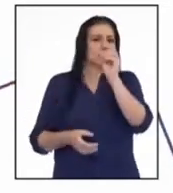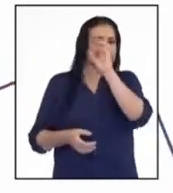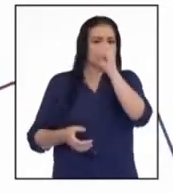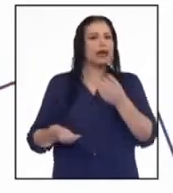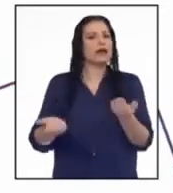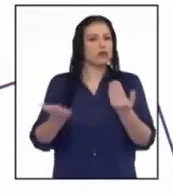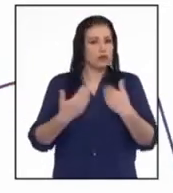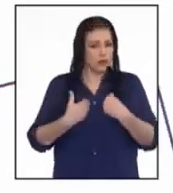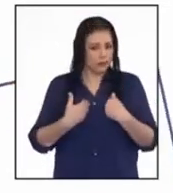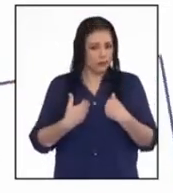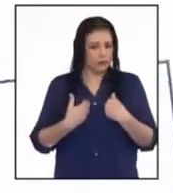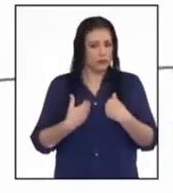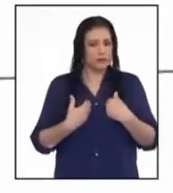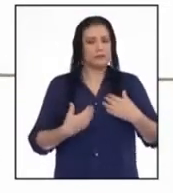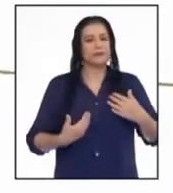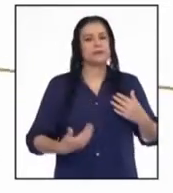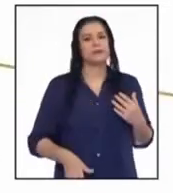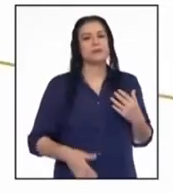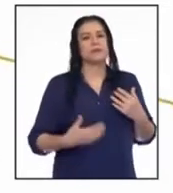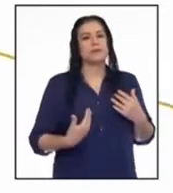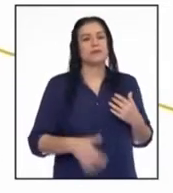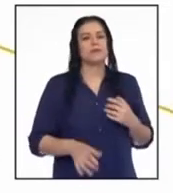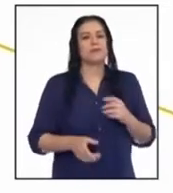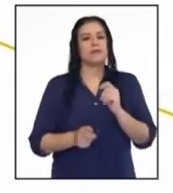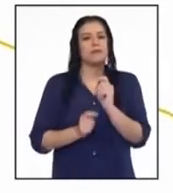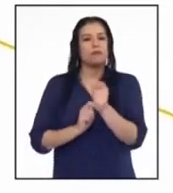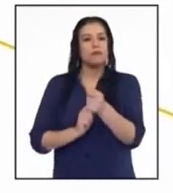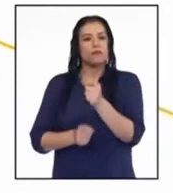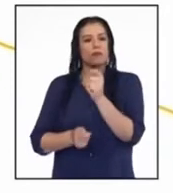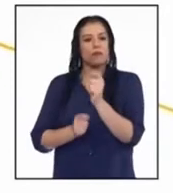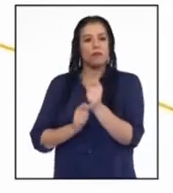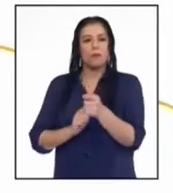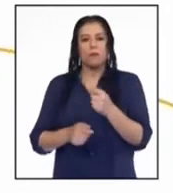estadística obtenida.